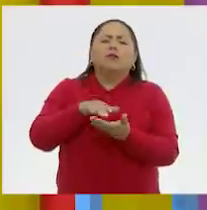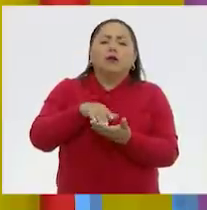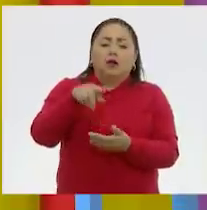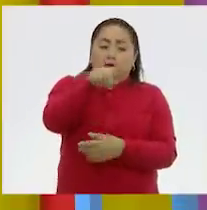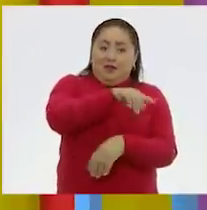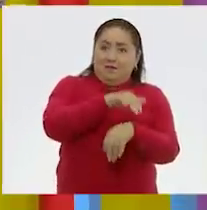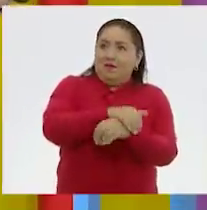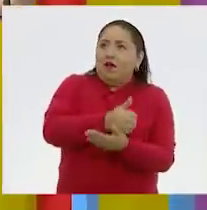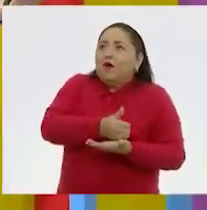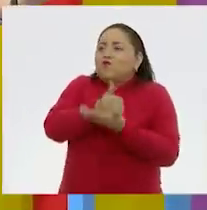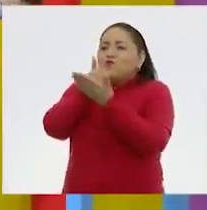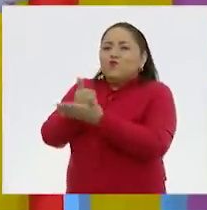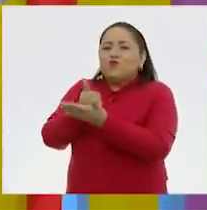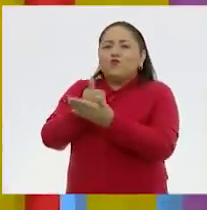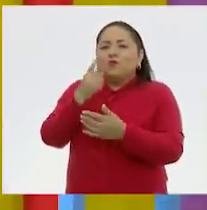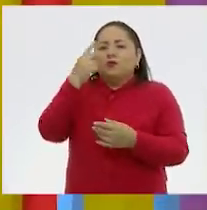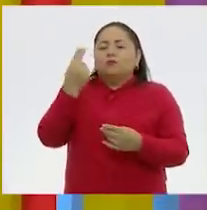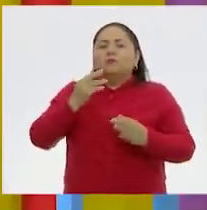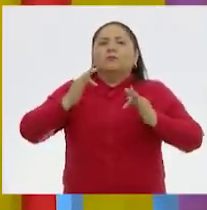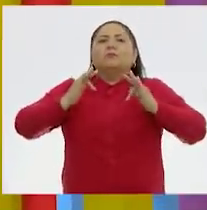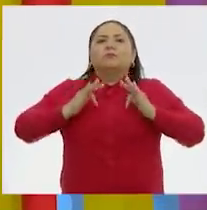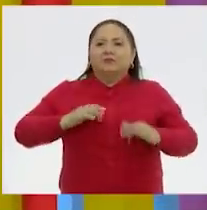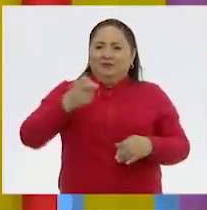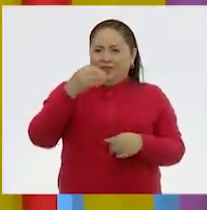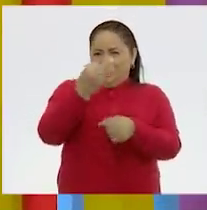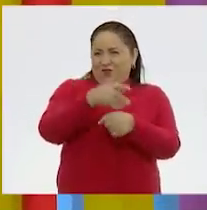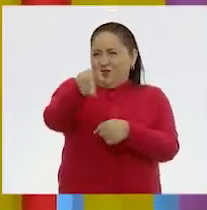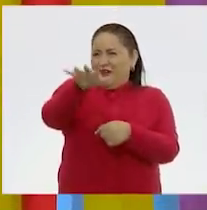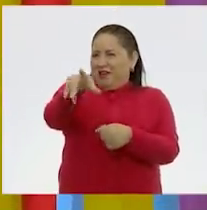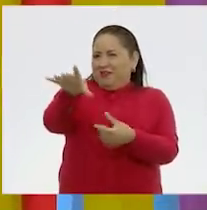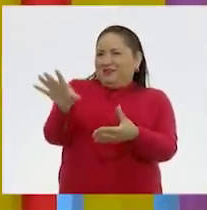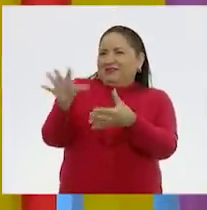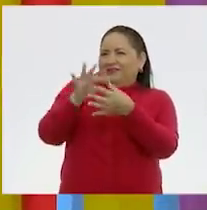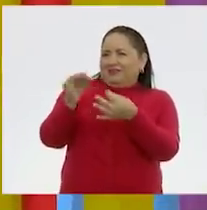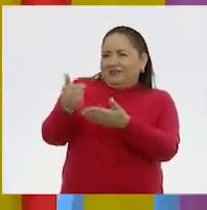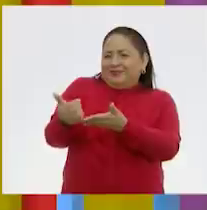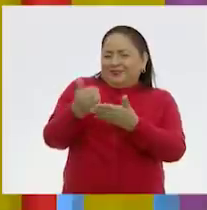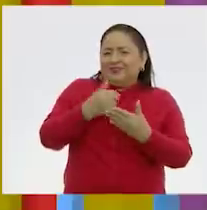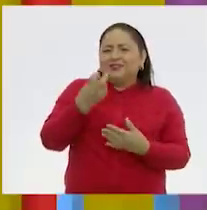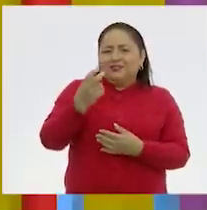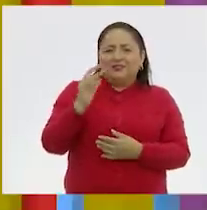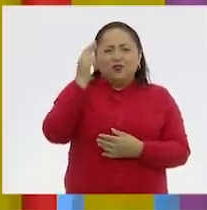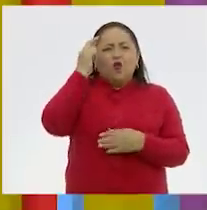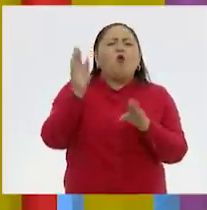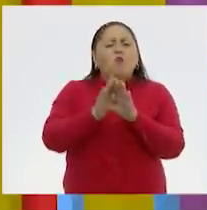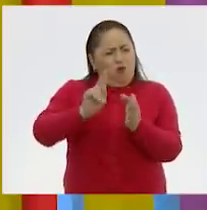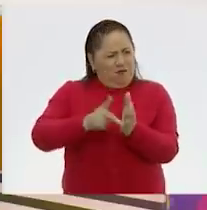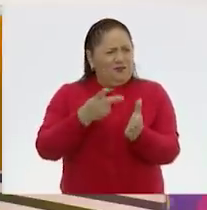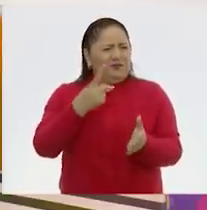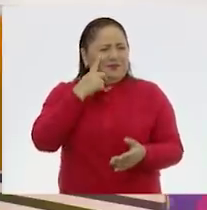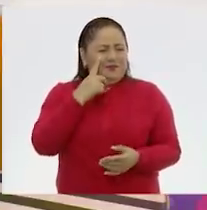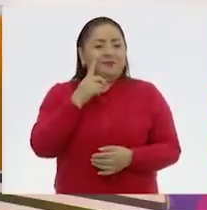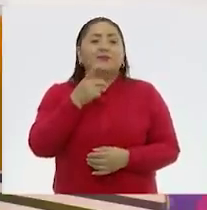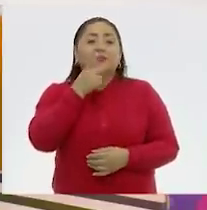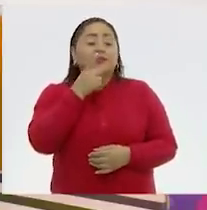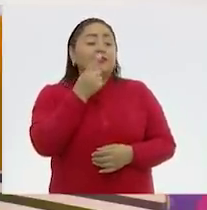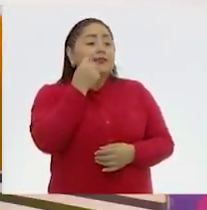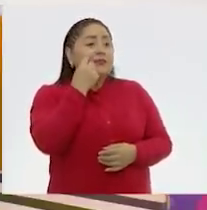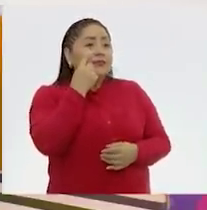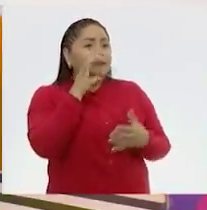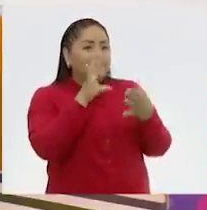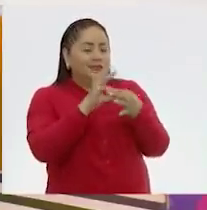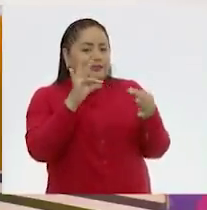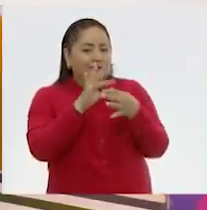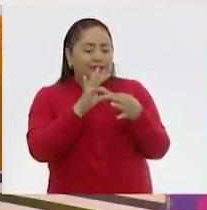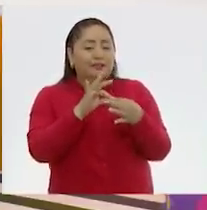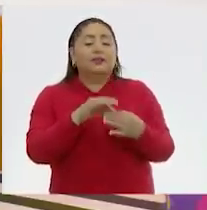amigos le enseñaron esta herramienta que tú nos has enseñado el día de hoy. ¿Nos puedes recordar cómo va? Sí. Es nada más